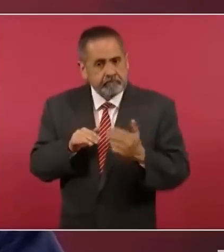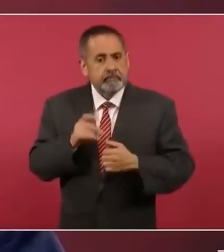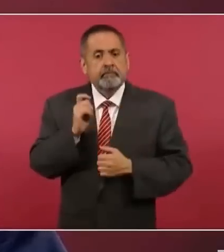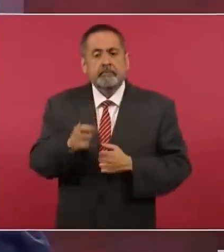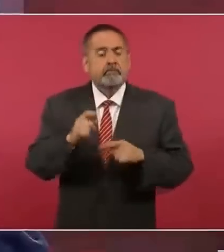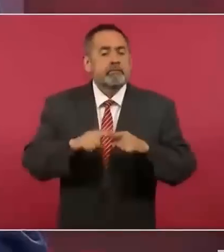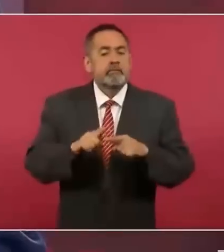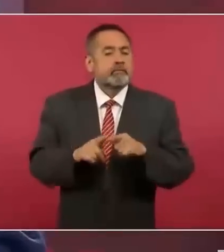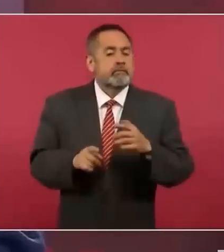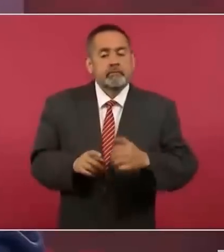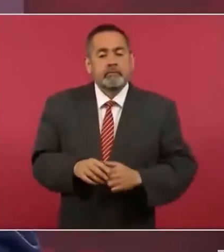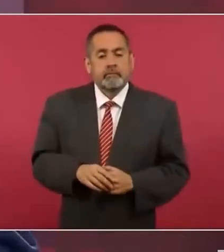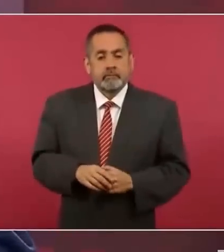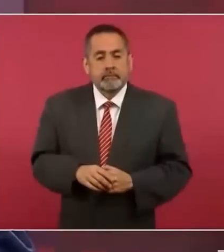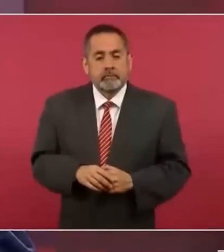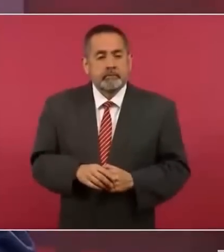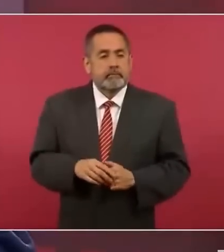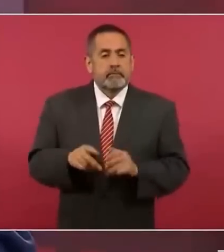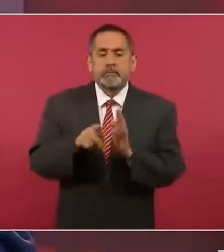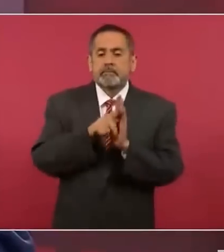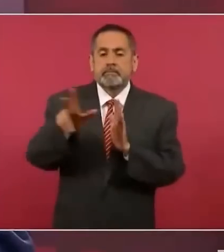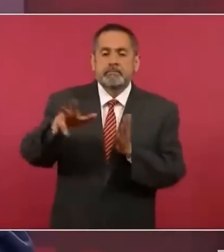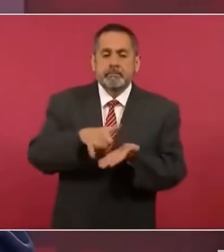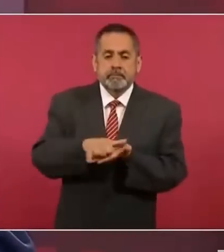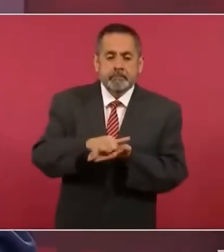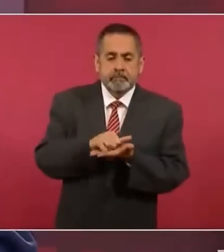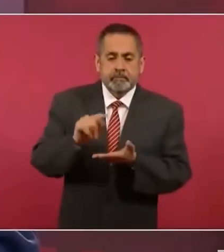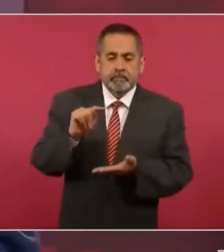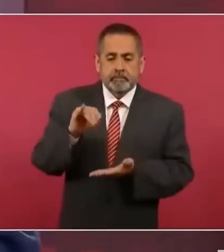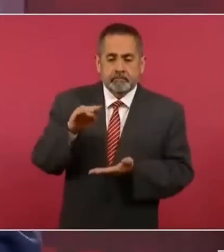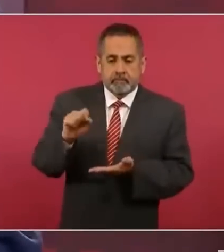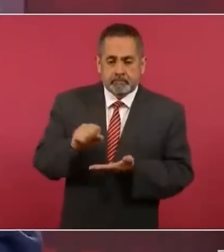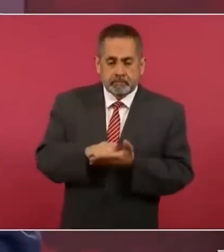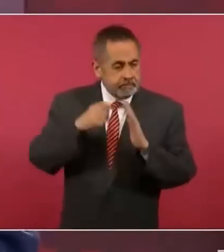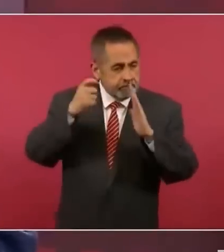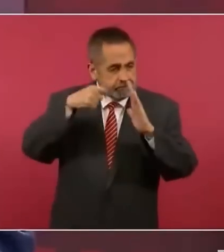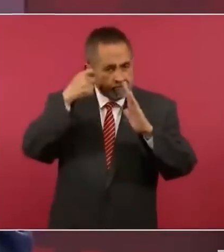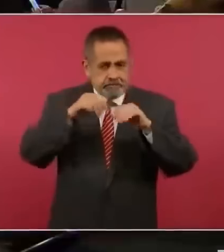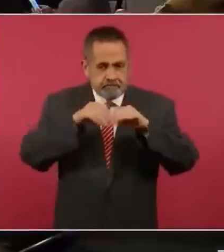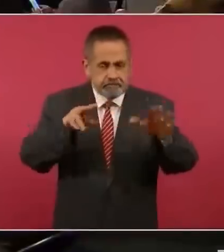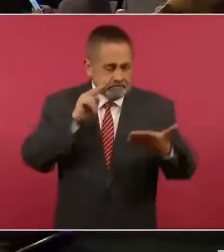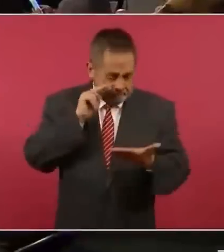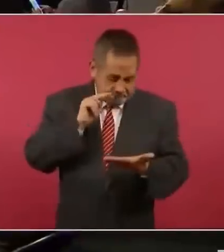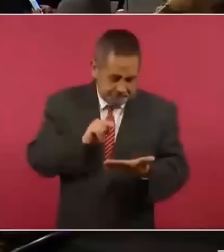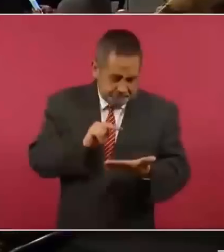sacó el New York Times un reportaje